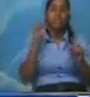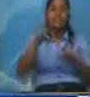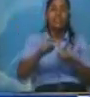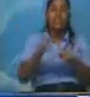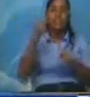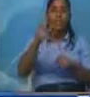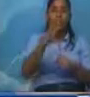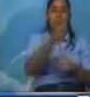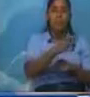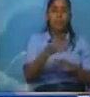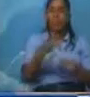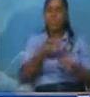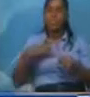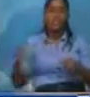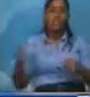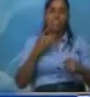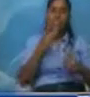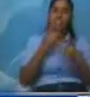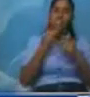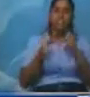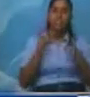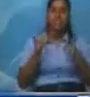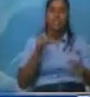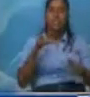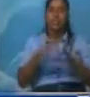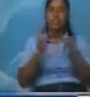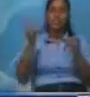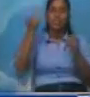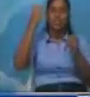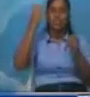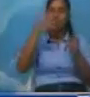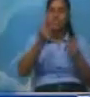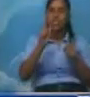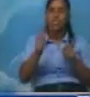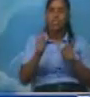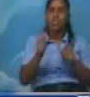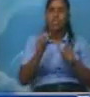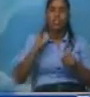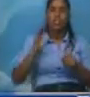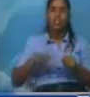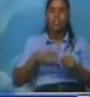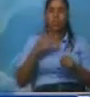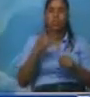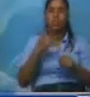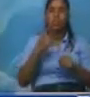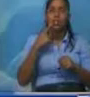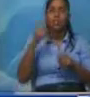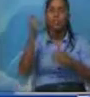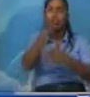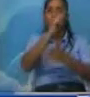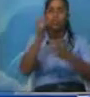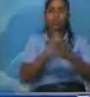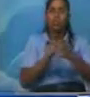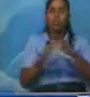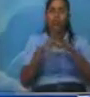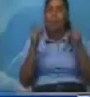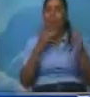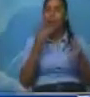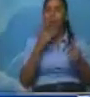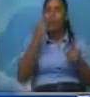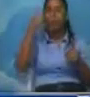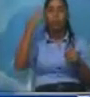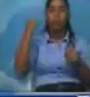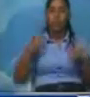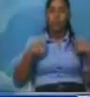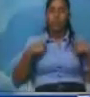persona insiste y tal dice no entiendo bien este será que puedes hacerme un dibujo aquí el gráfico para